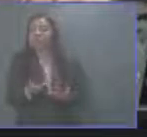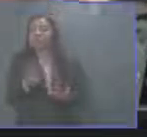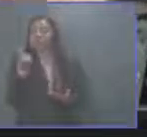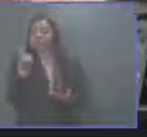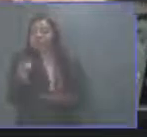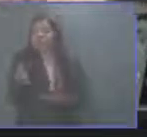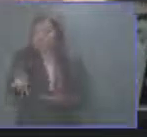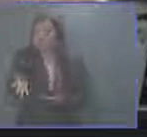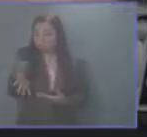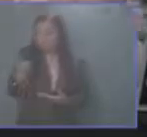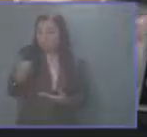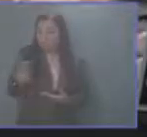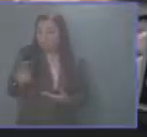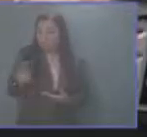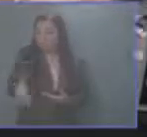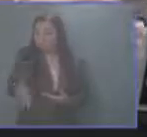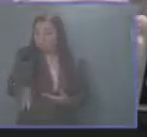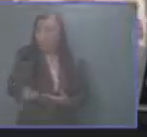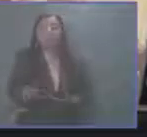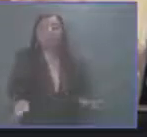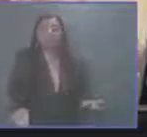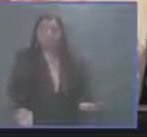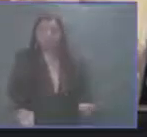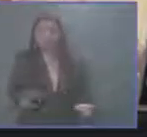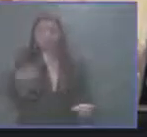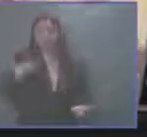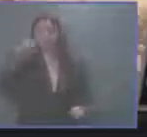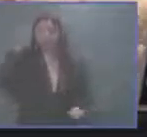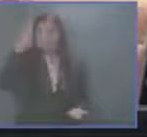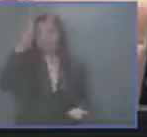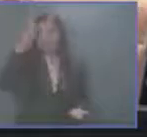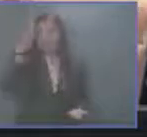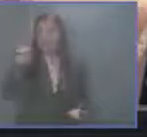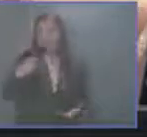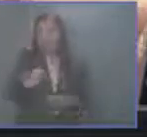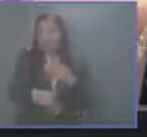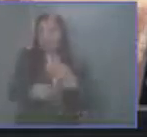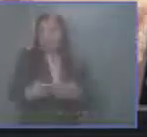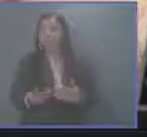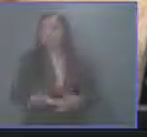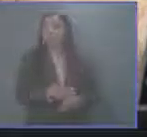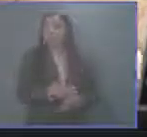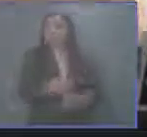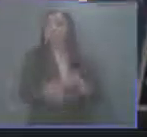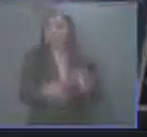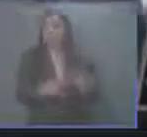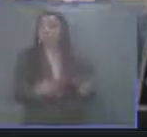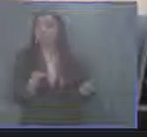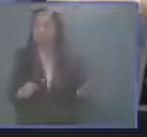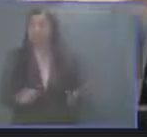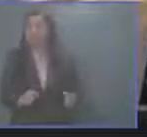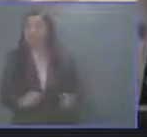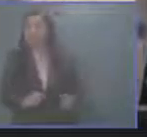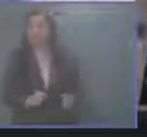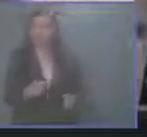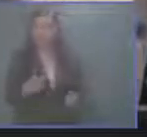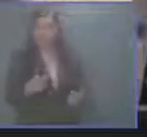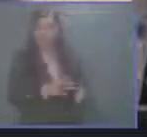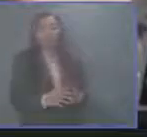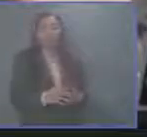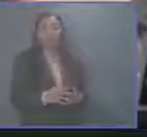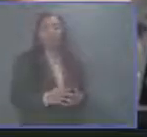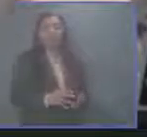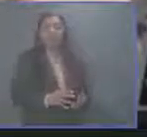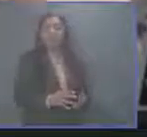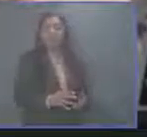colitas así que creo yo que es bueno ordenarlos preventivamente que también en el